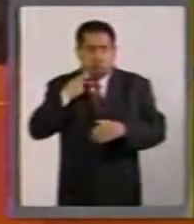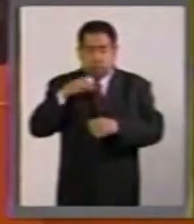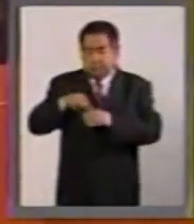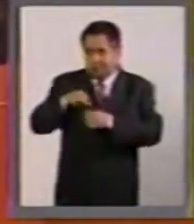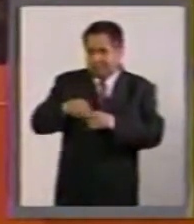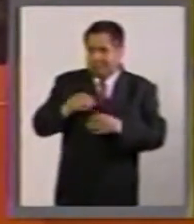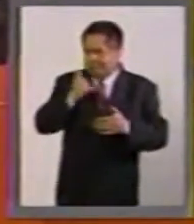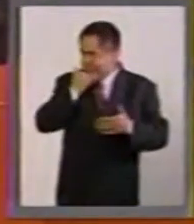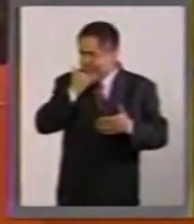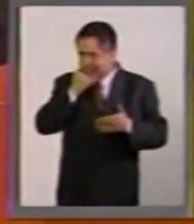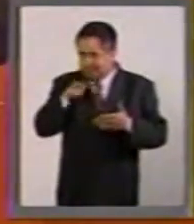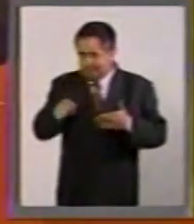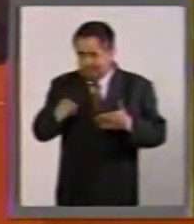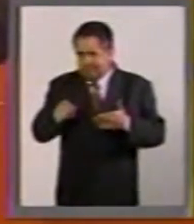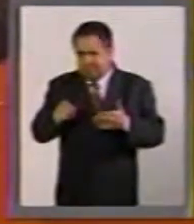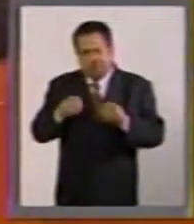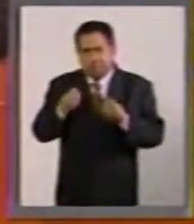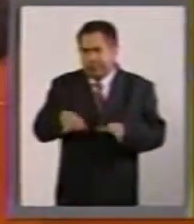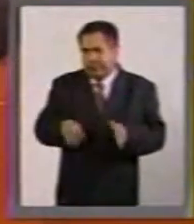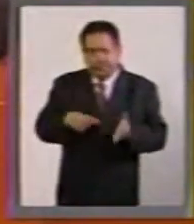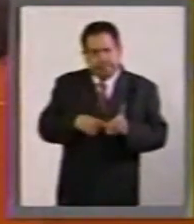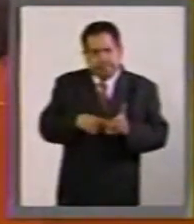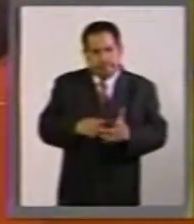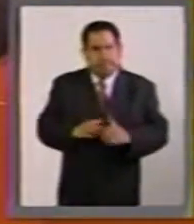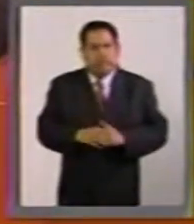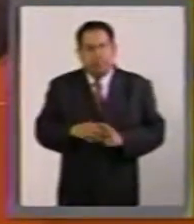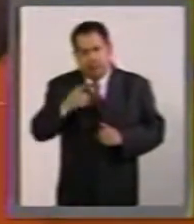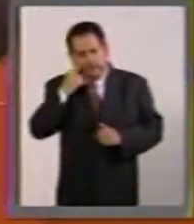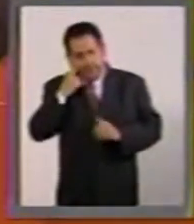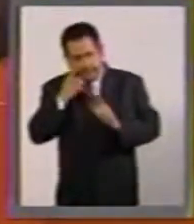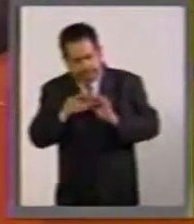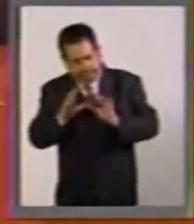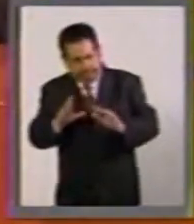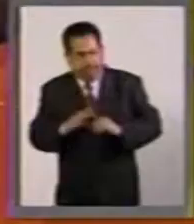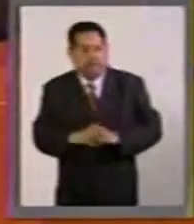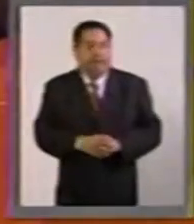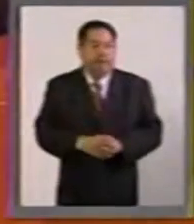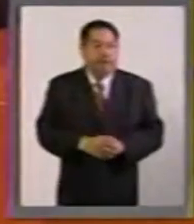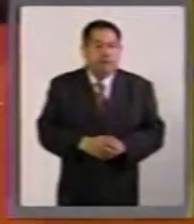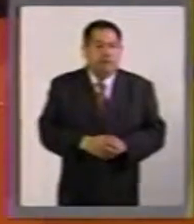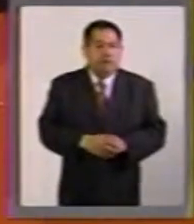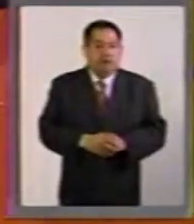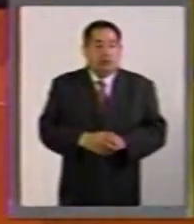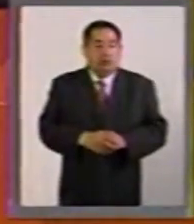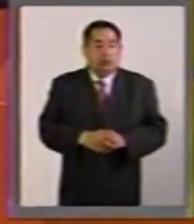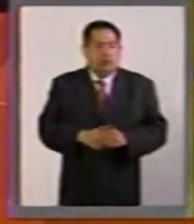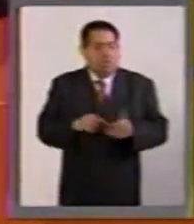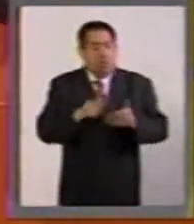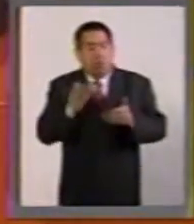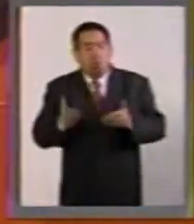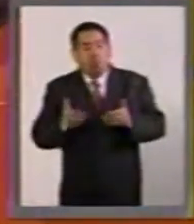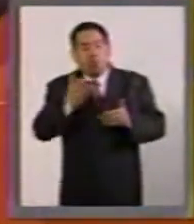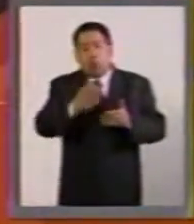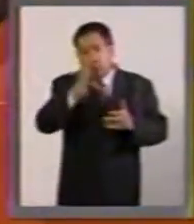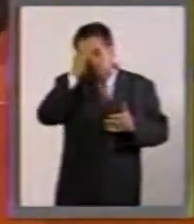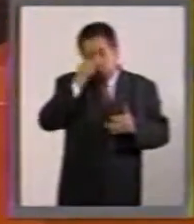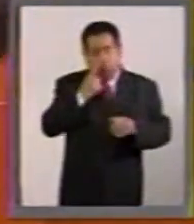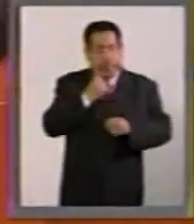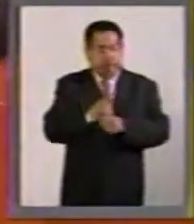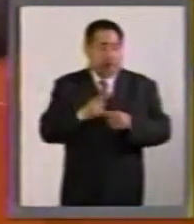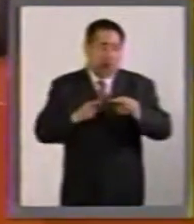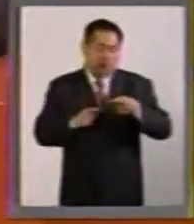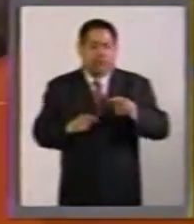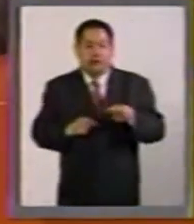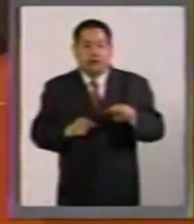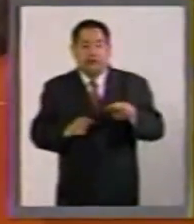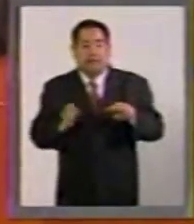electoral se desnaturaliza. Fíjense nada más. Punto de acuerdo primero,